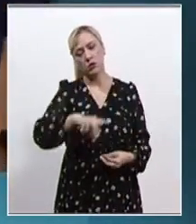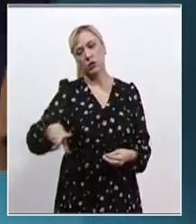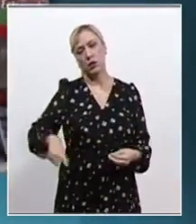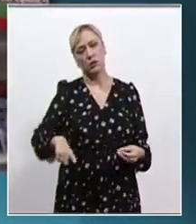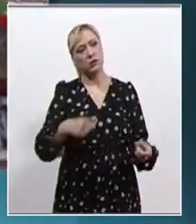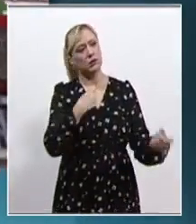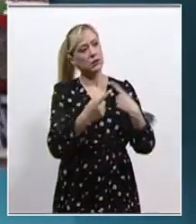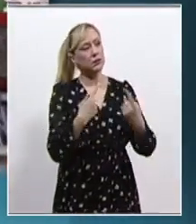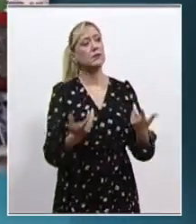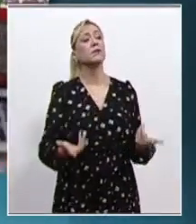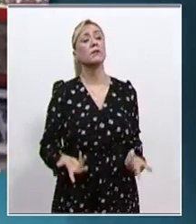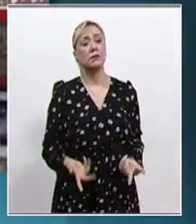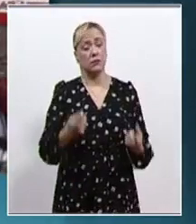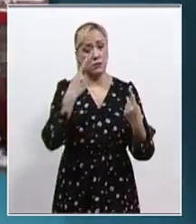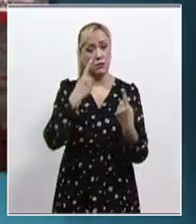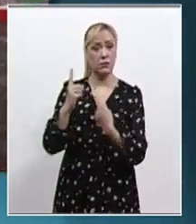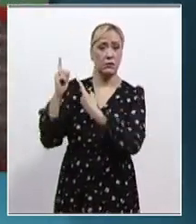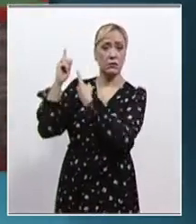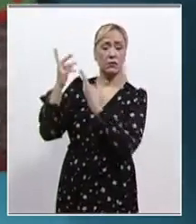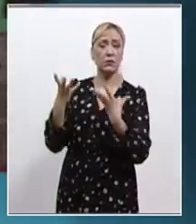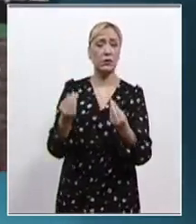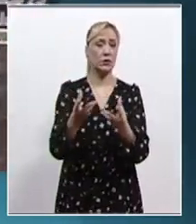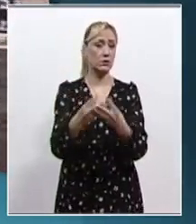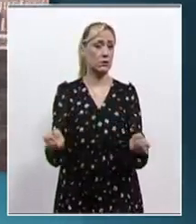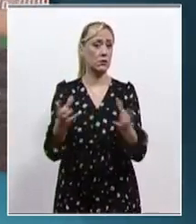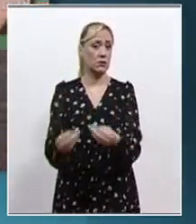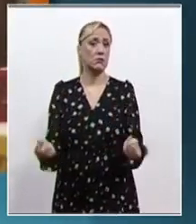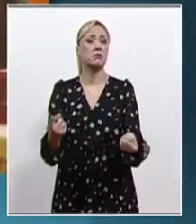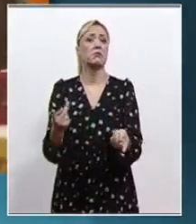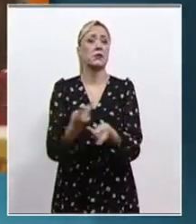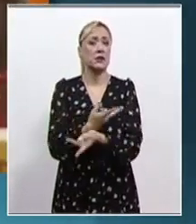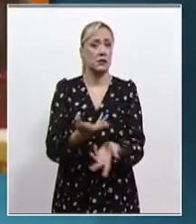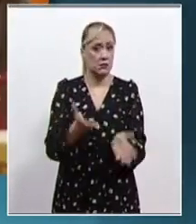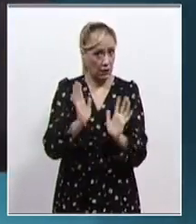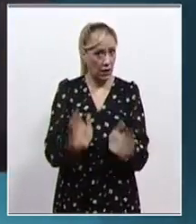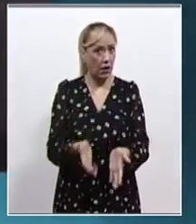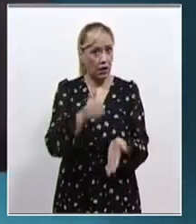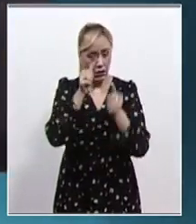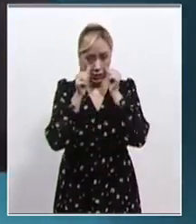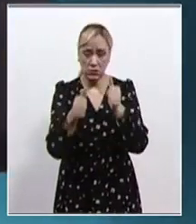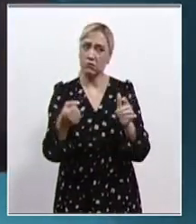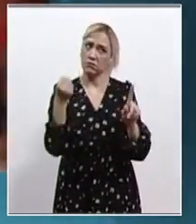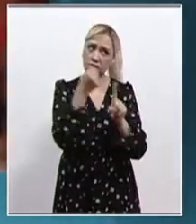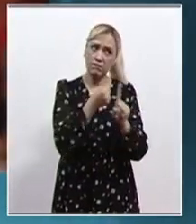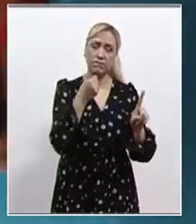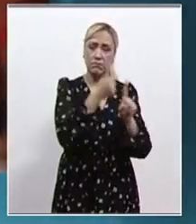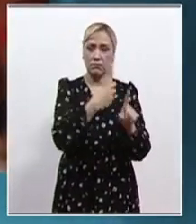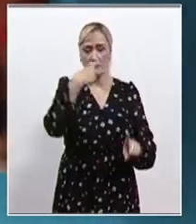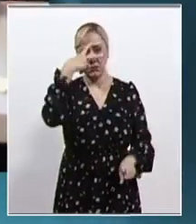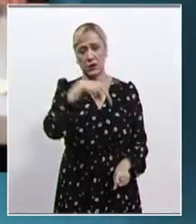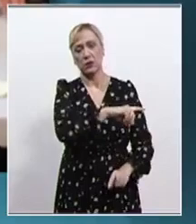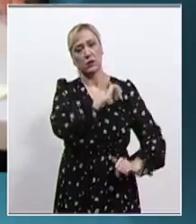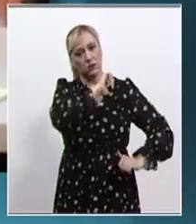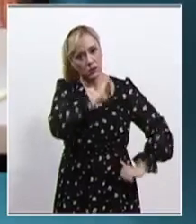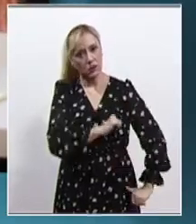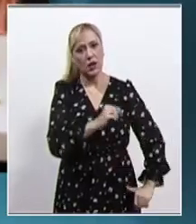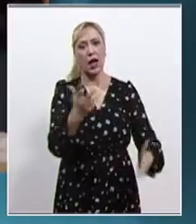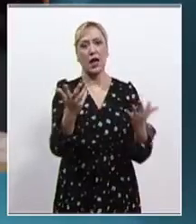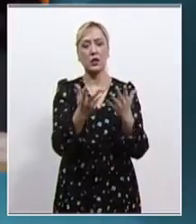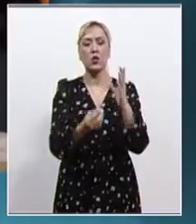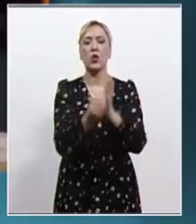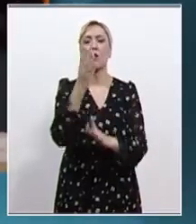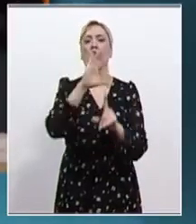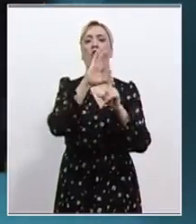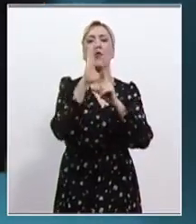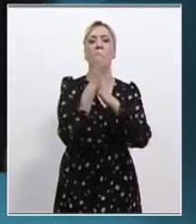para analizar avances y retos en la materia. Adelantó que insistirá en que el Estado mexicano se encargue de crear un comité contra